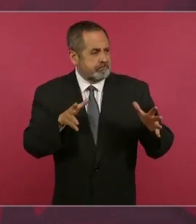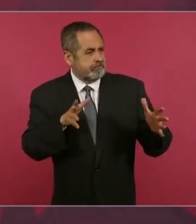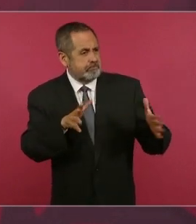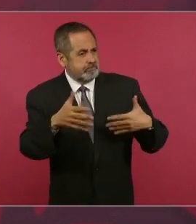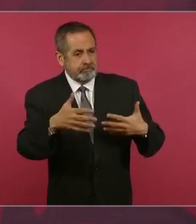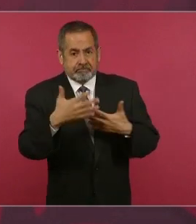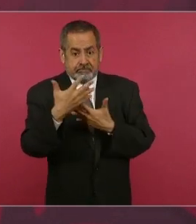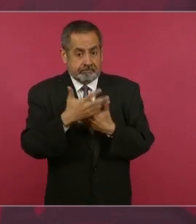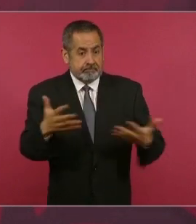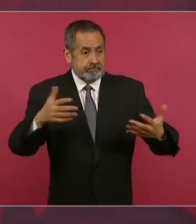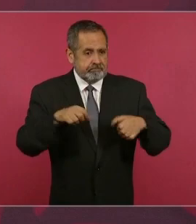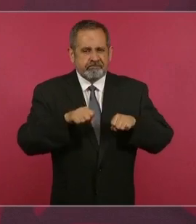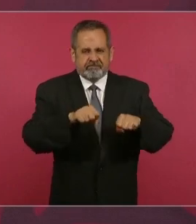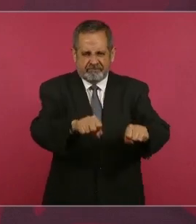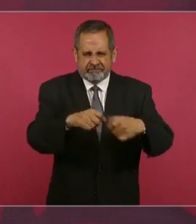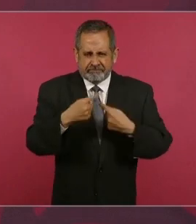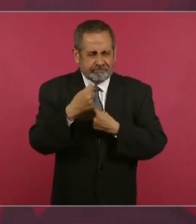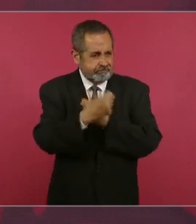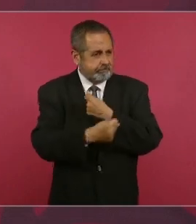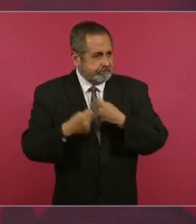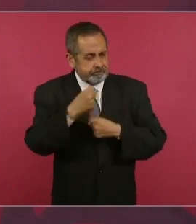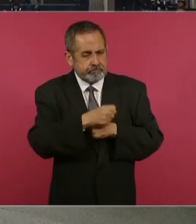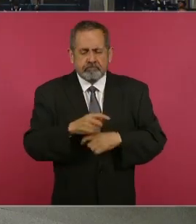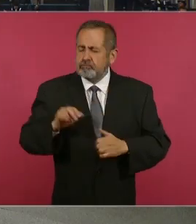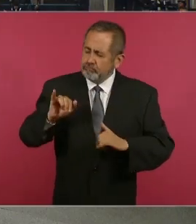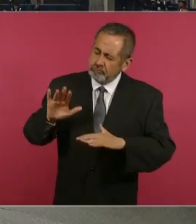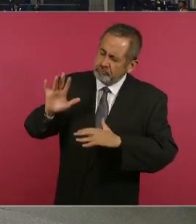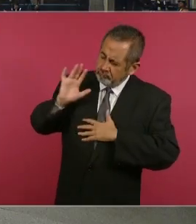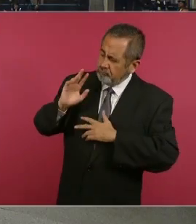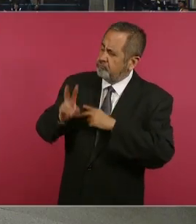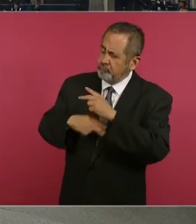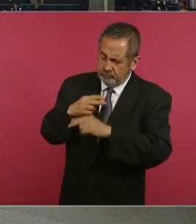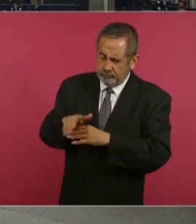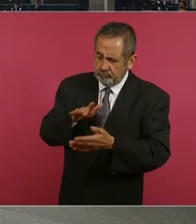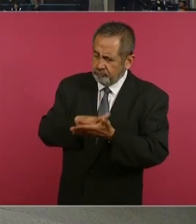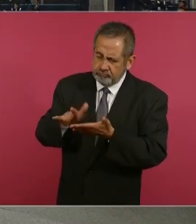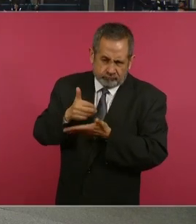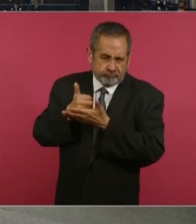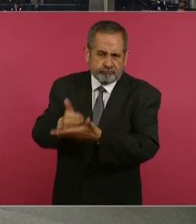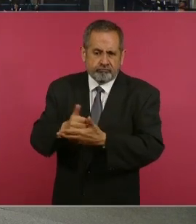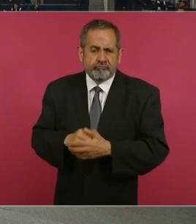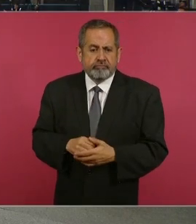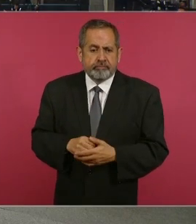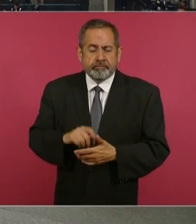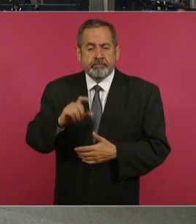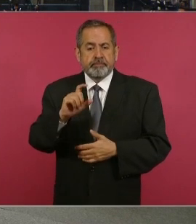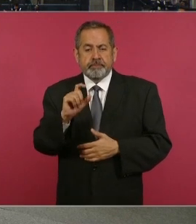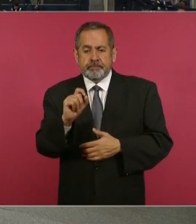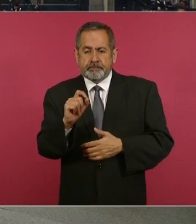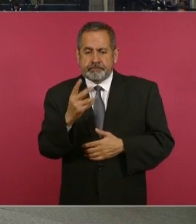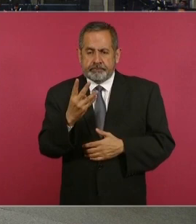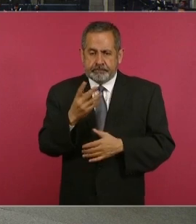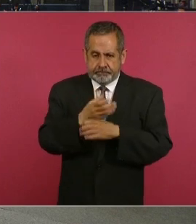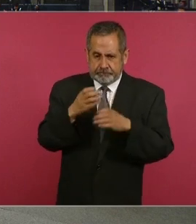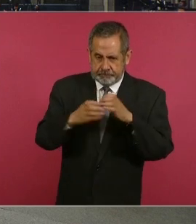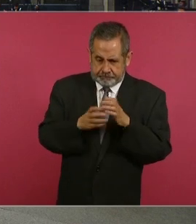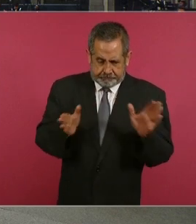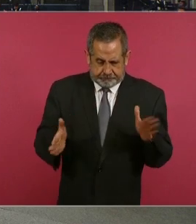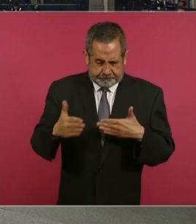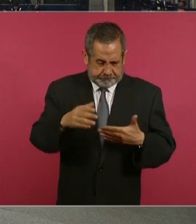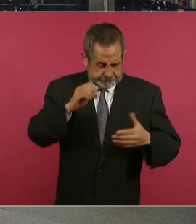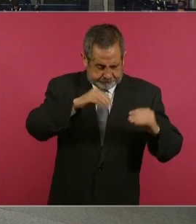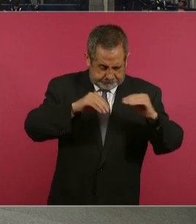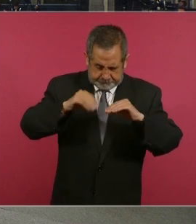se comprometieron a ayudar con los 24 productos. Primero vamos a